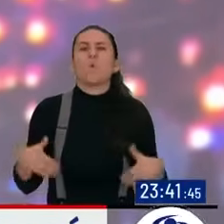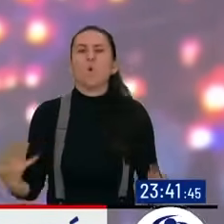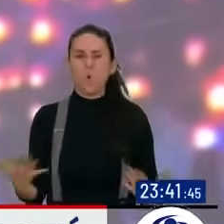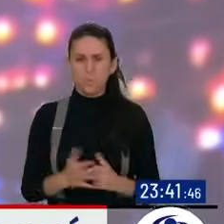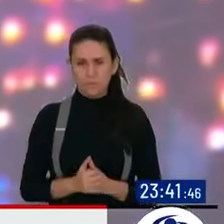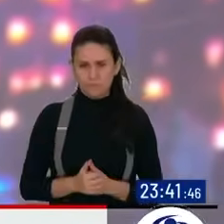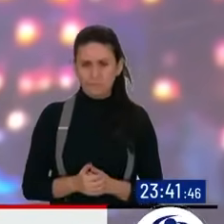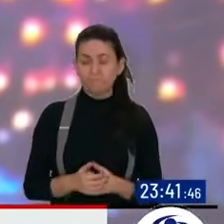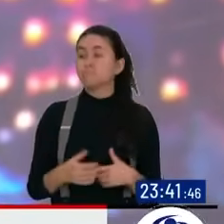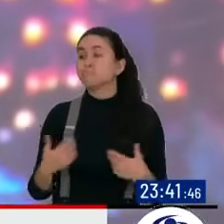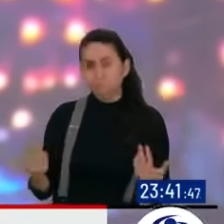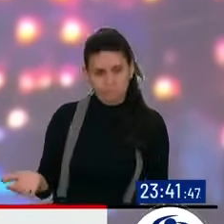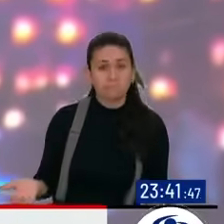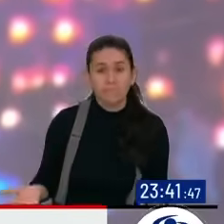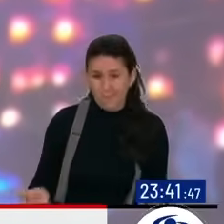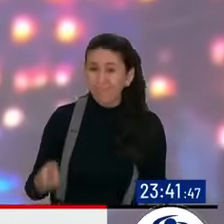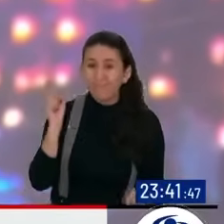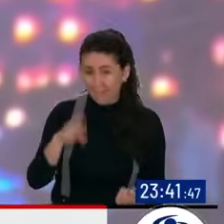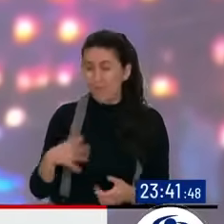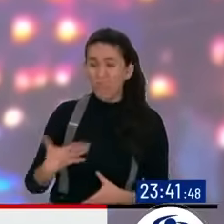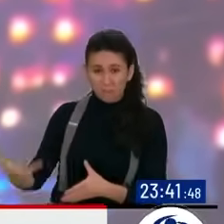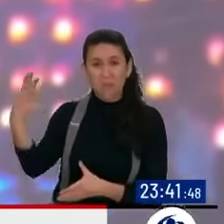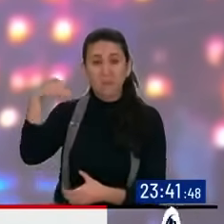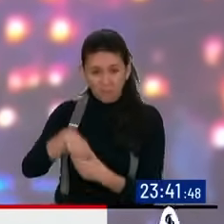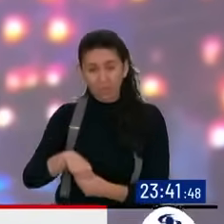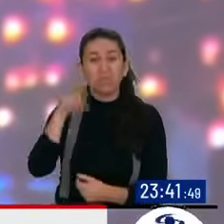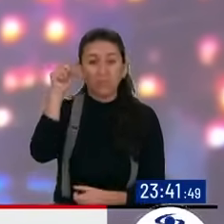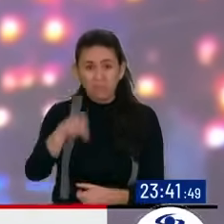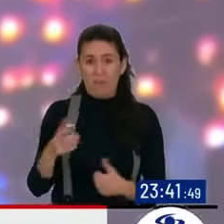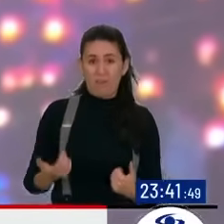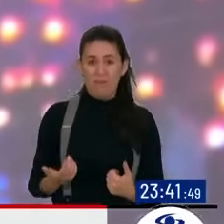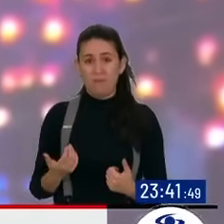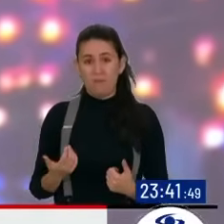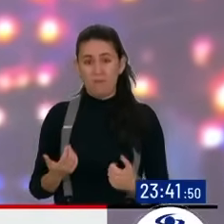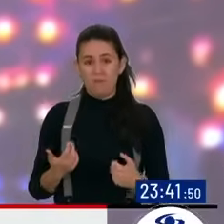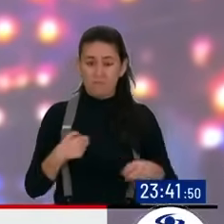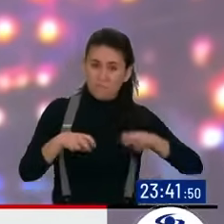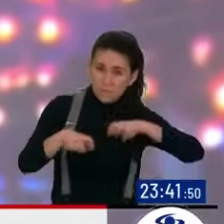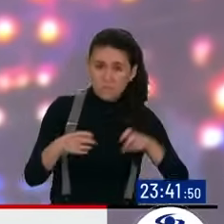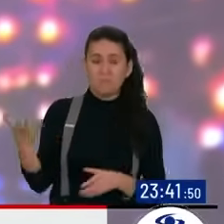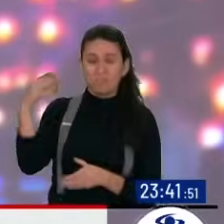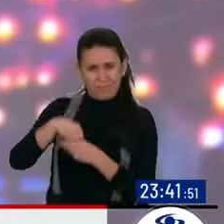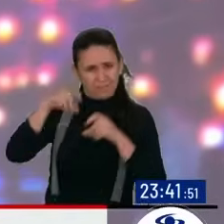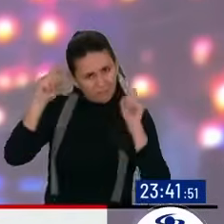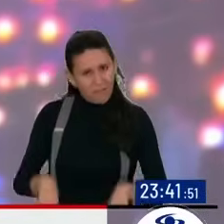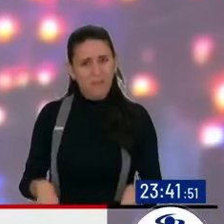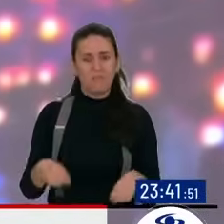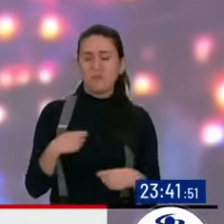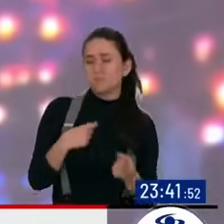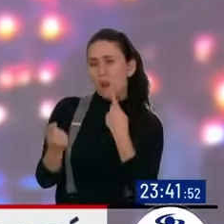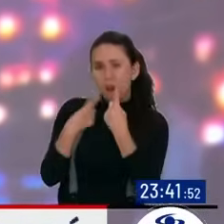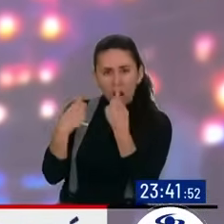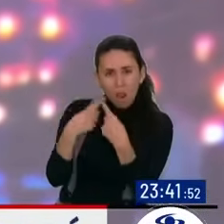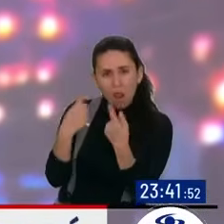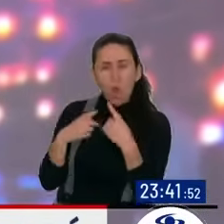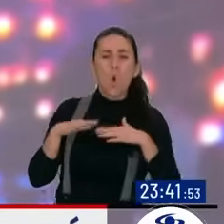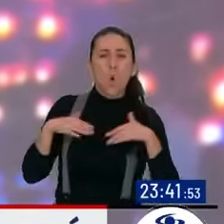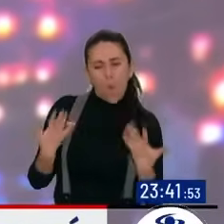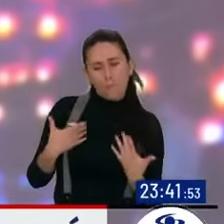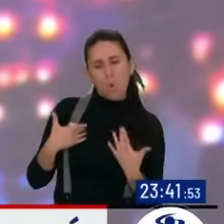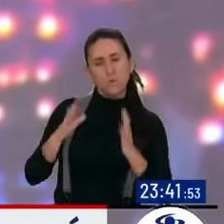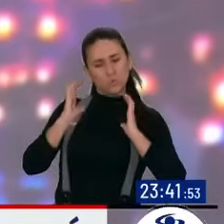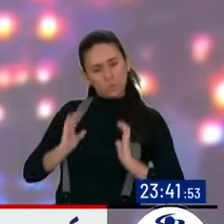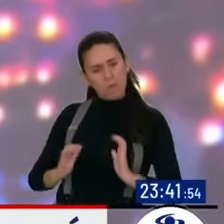que incluirlos como actores viales en la ciudad. Tener una conversación para mejorar la cultura ciudadana